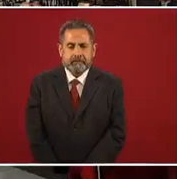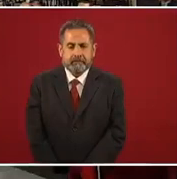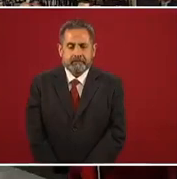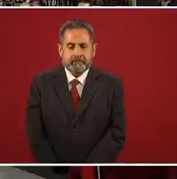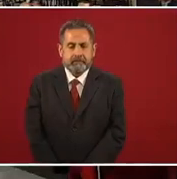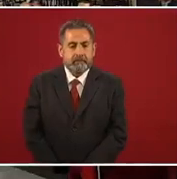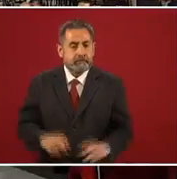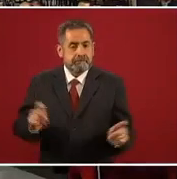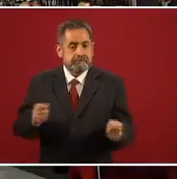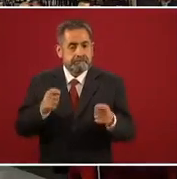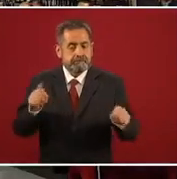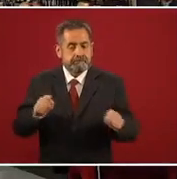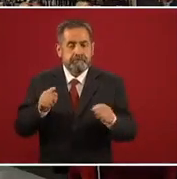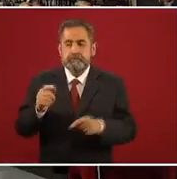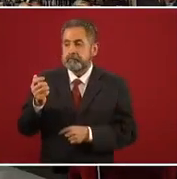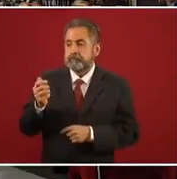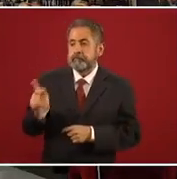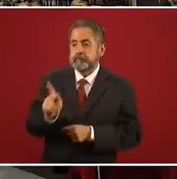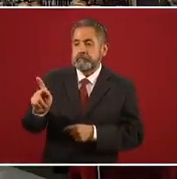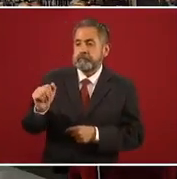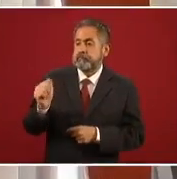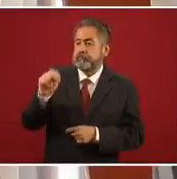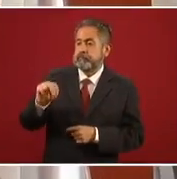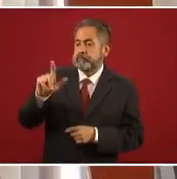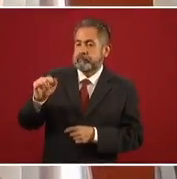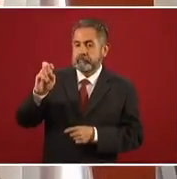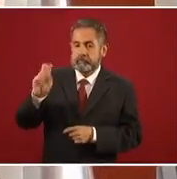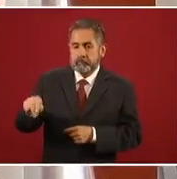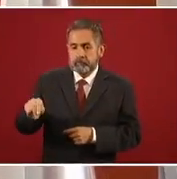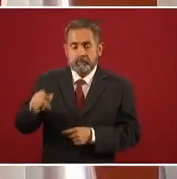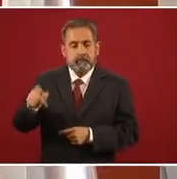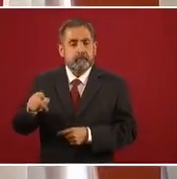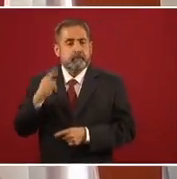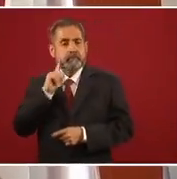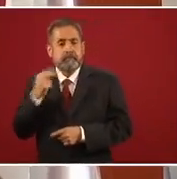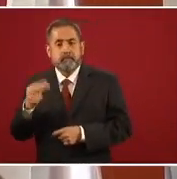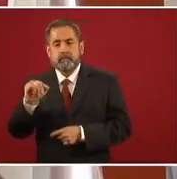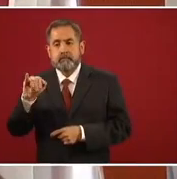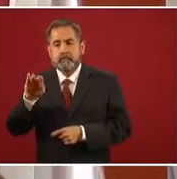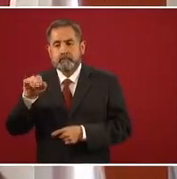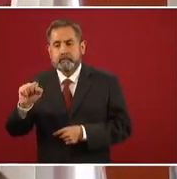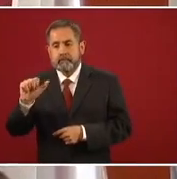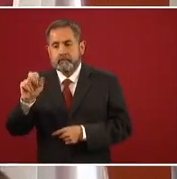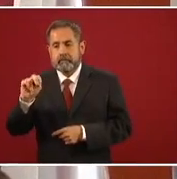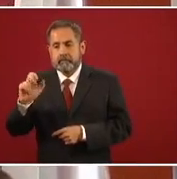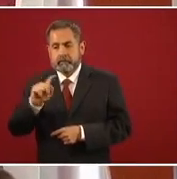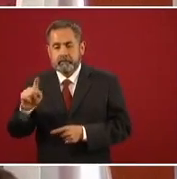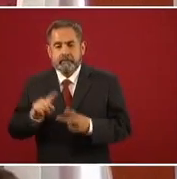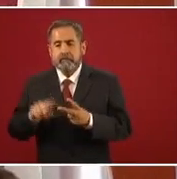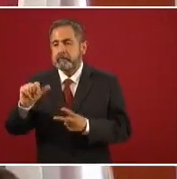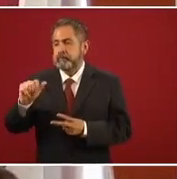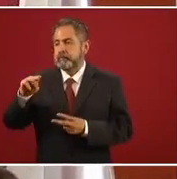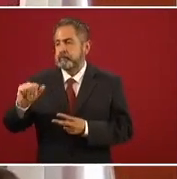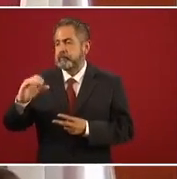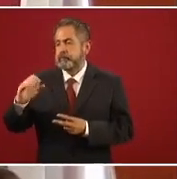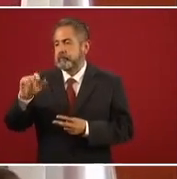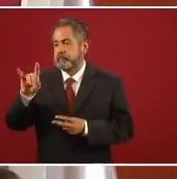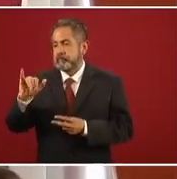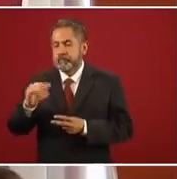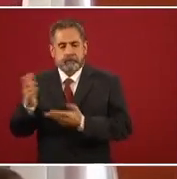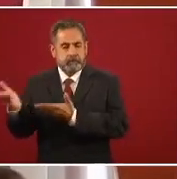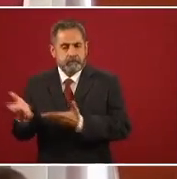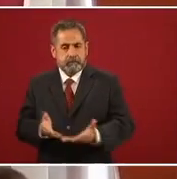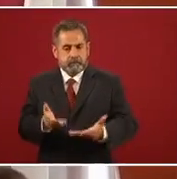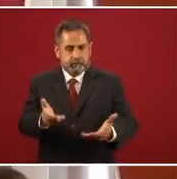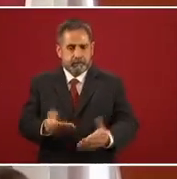A la banda de San Juan, La Lana, a Iris Sánchez Martínez y Ana Claudia Enríquez Hernández.